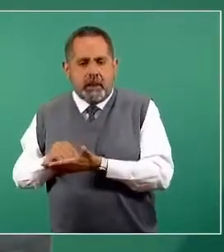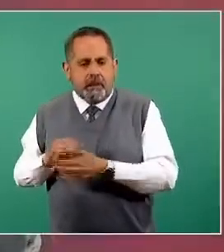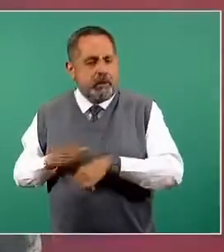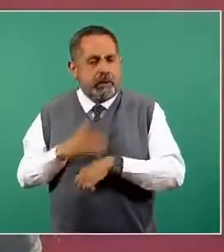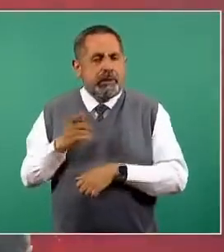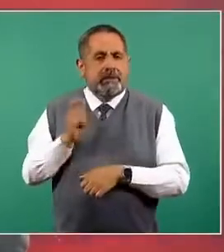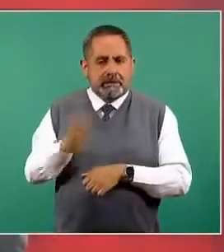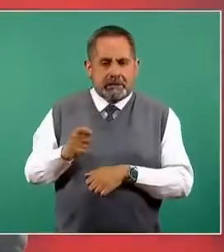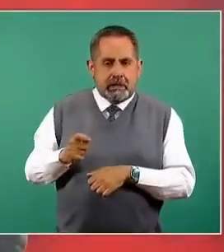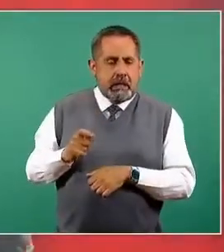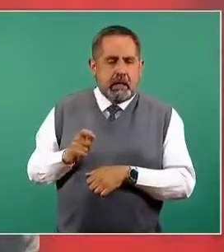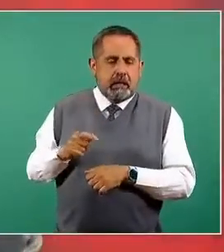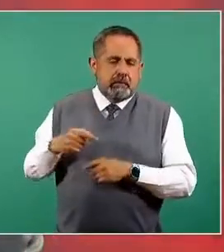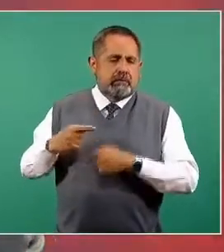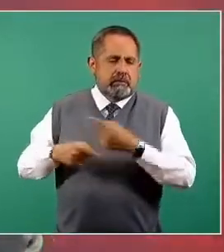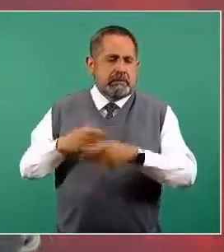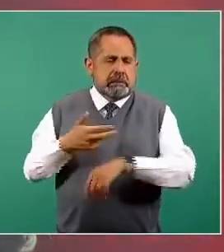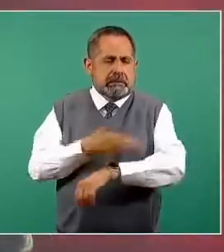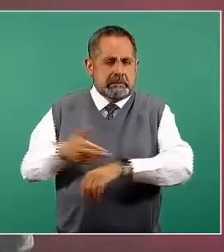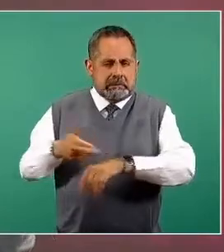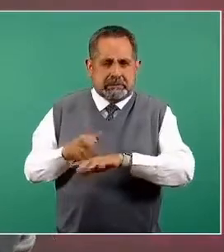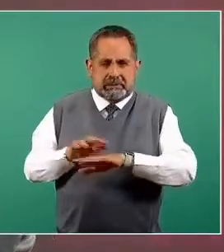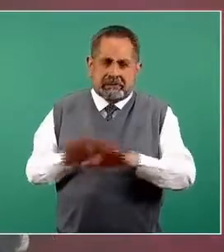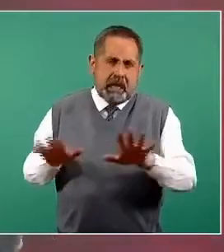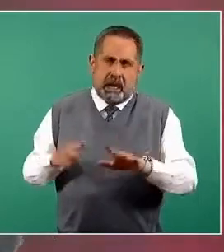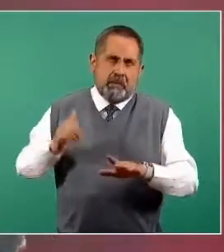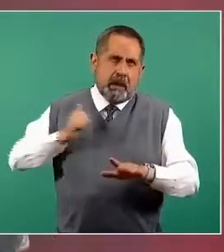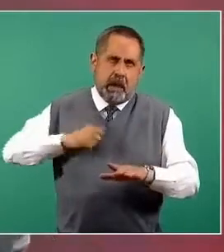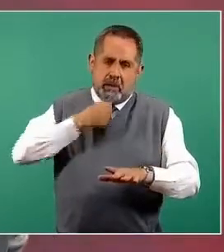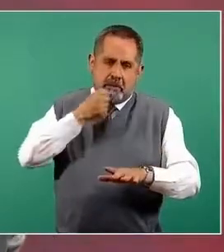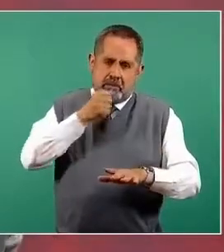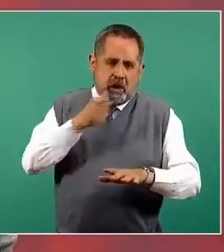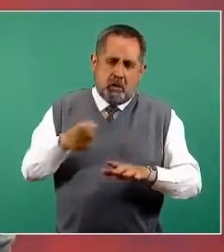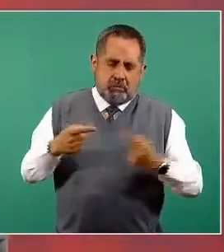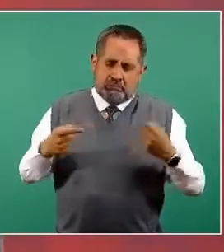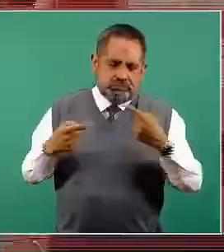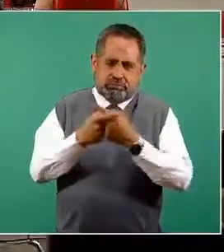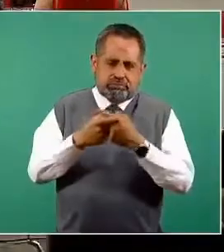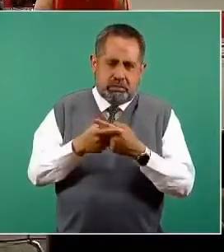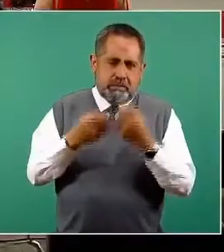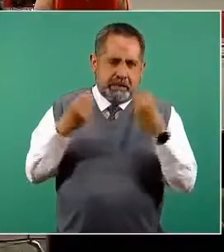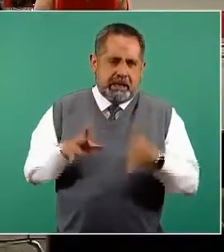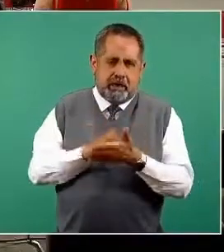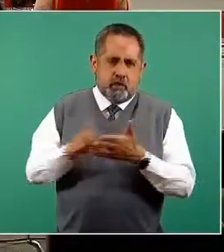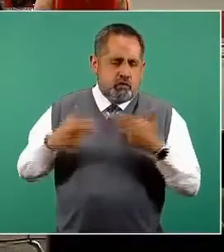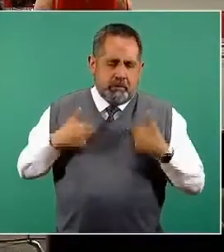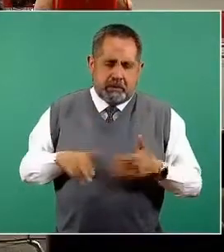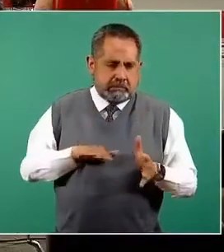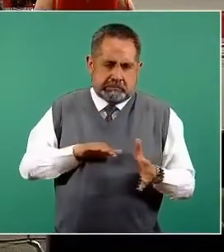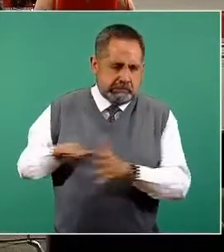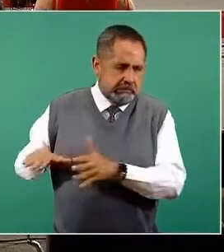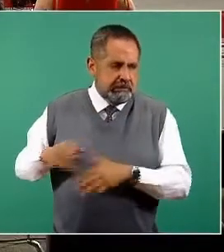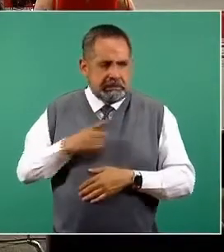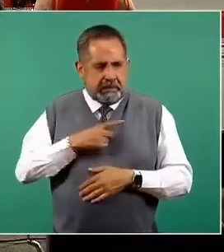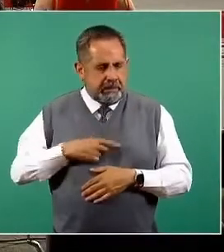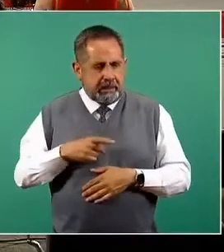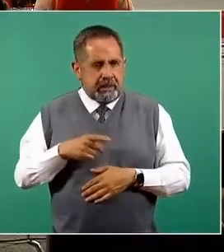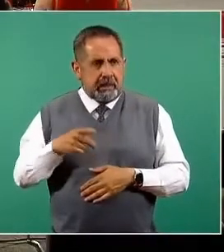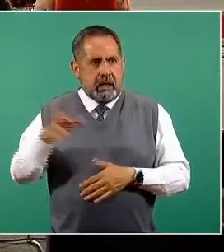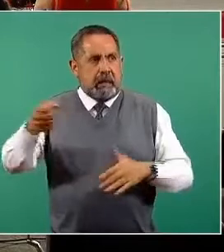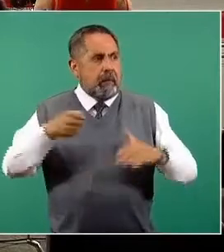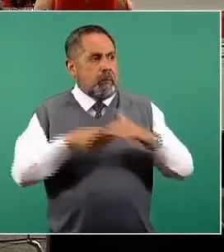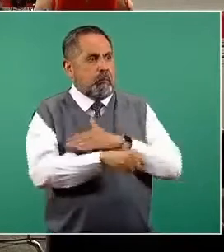porque estamos saliendo ya de ese modelo tan anacrónico, tan contrario a los derechos humanos de los